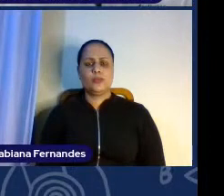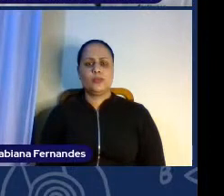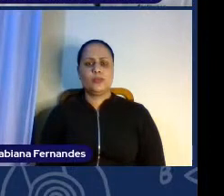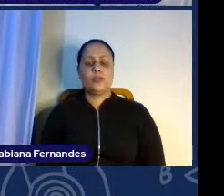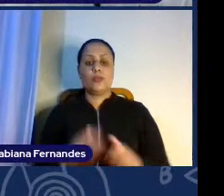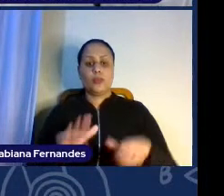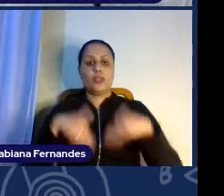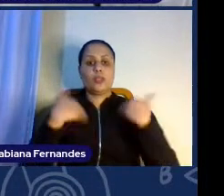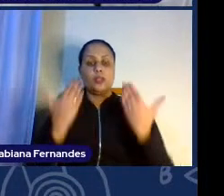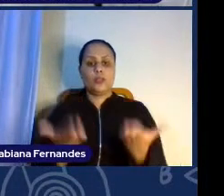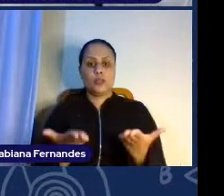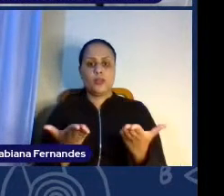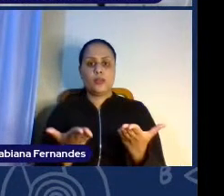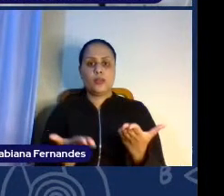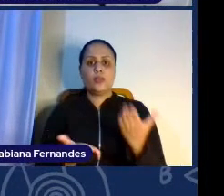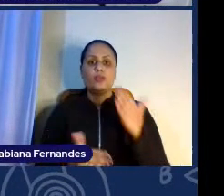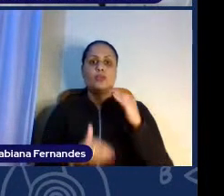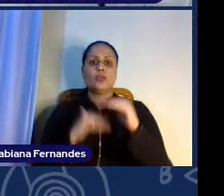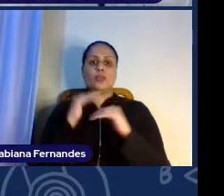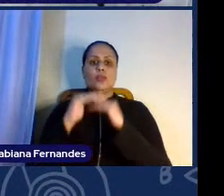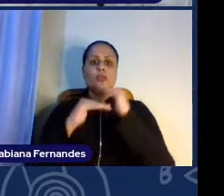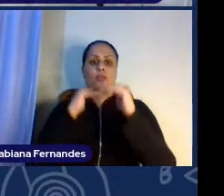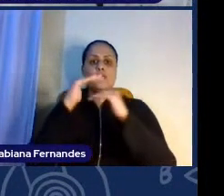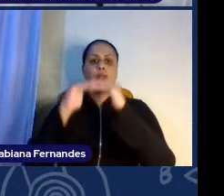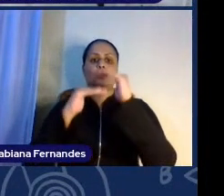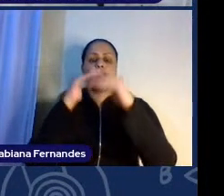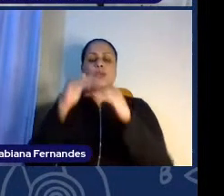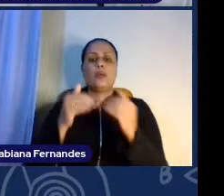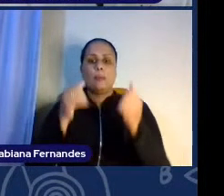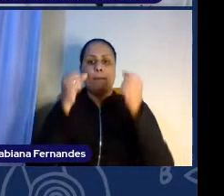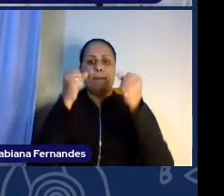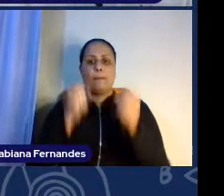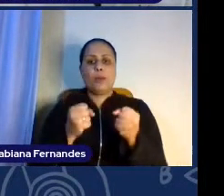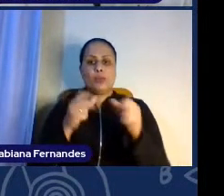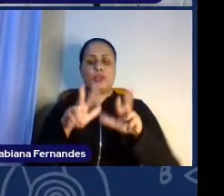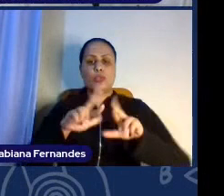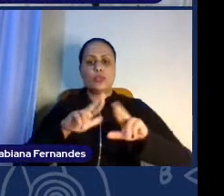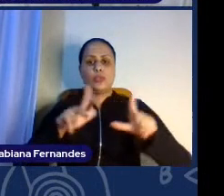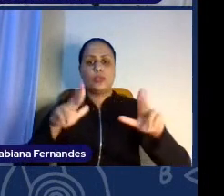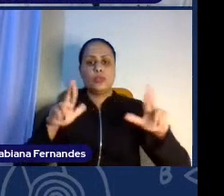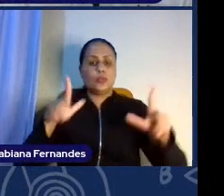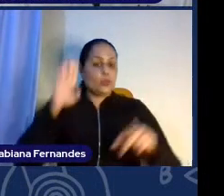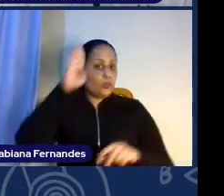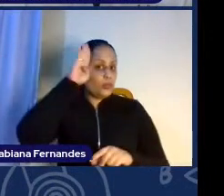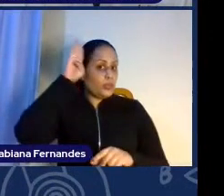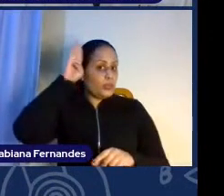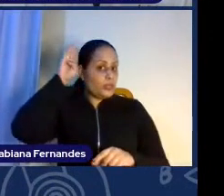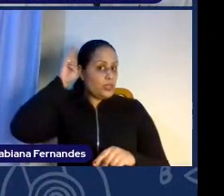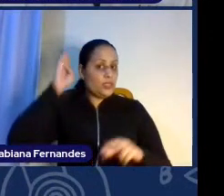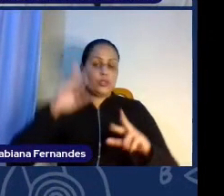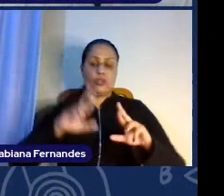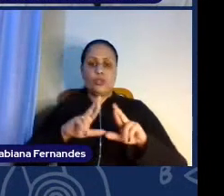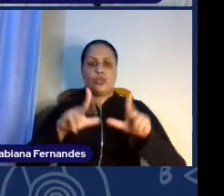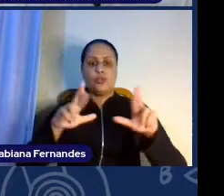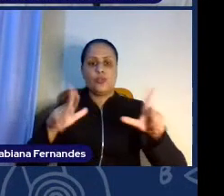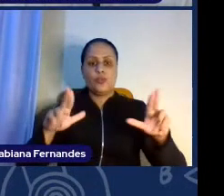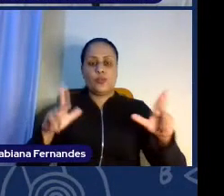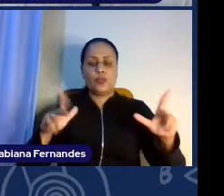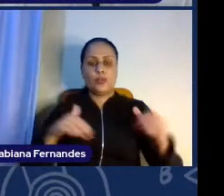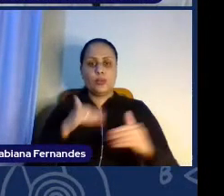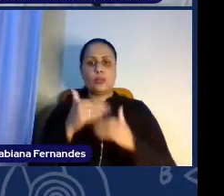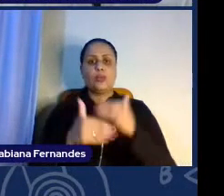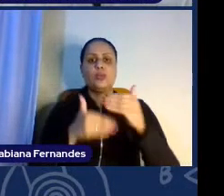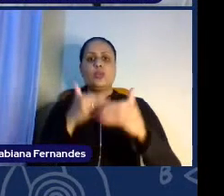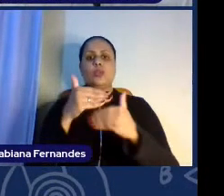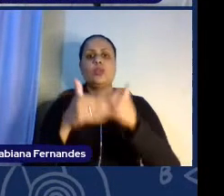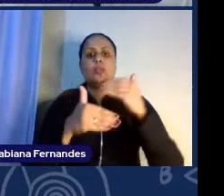durante el desarrollo, pues el cerebro pasa por diferentes etapas, y durante esas etapas